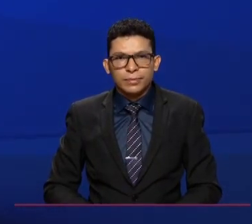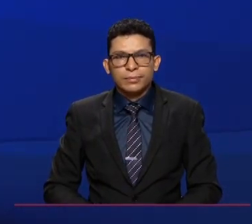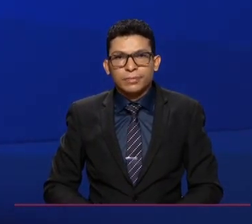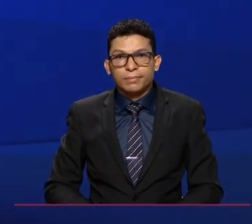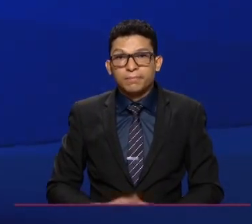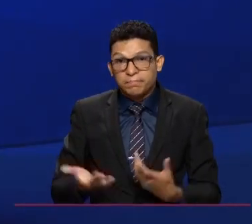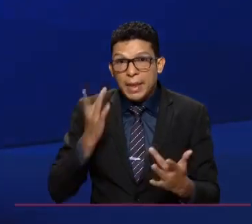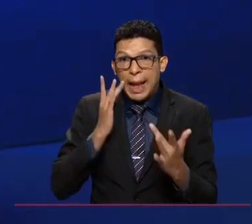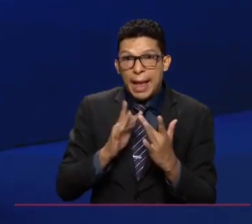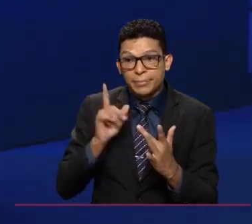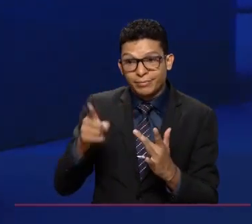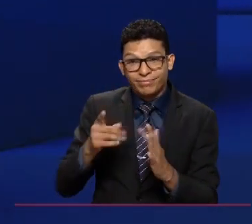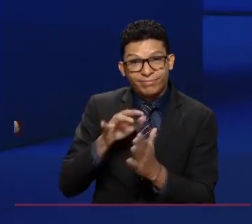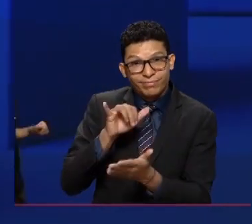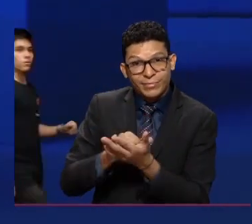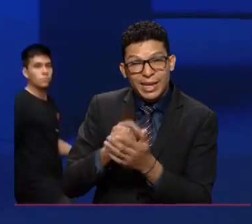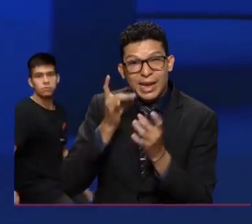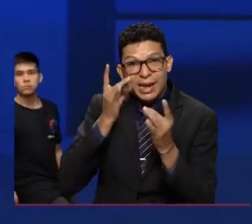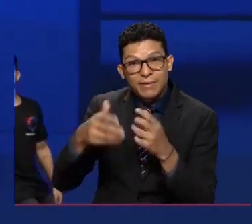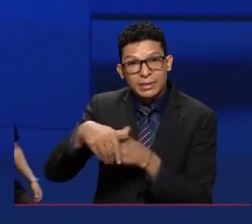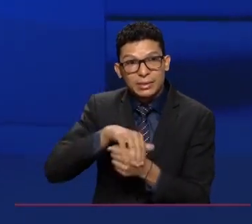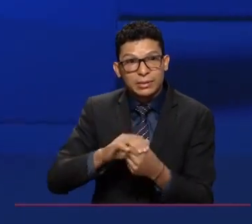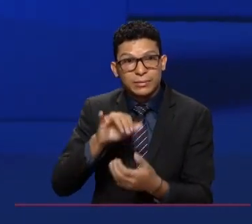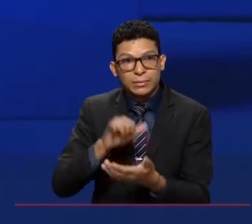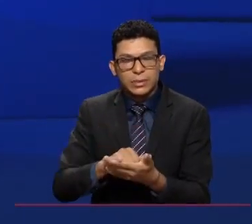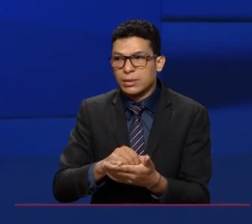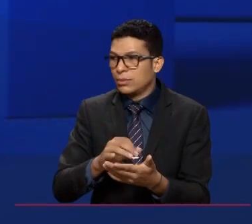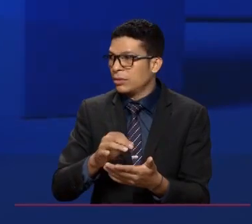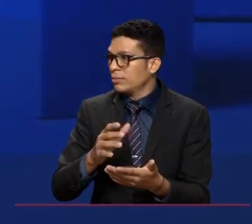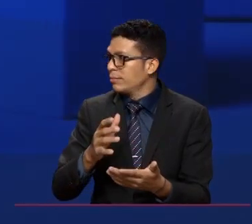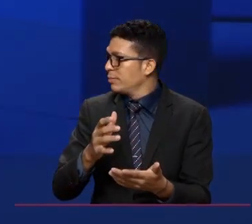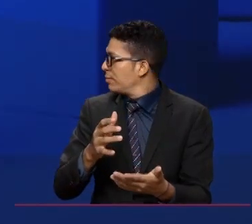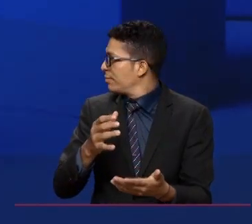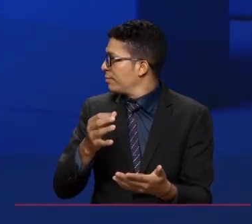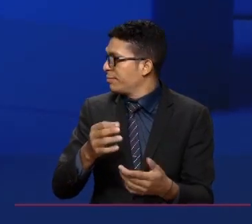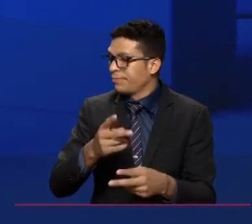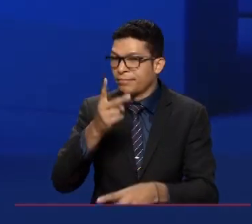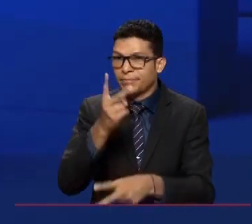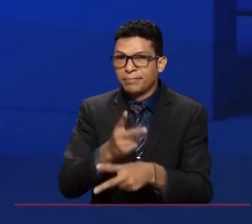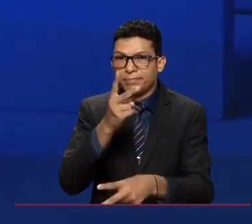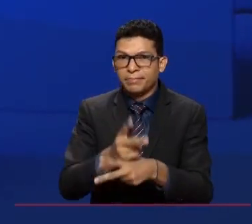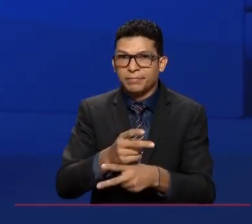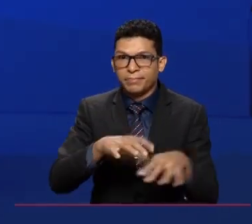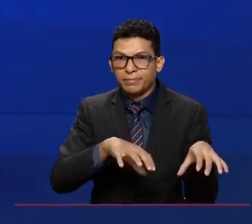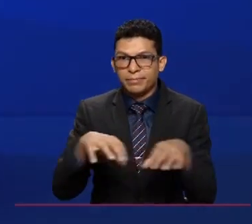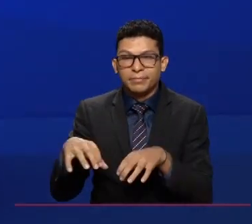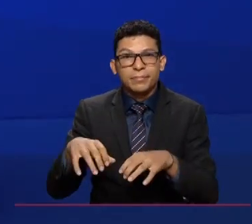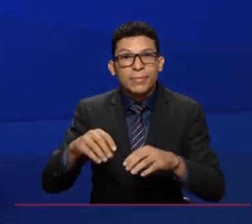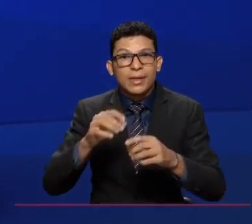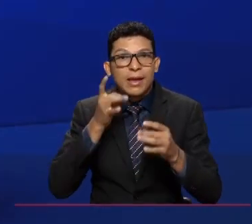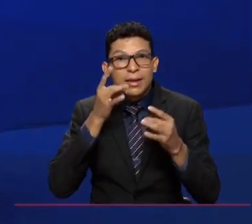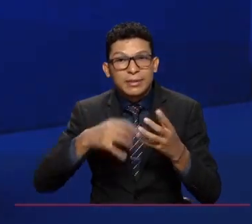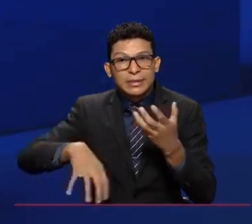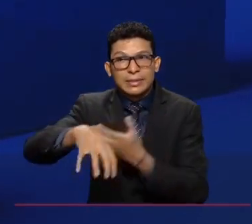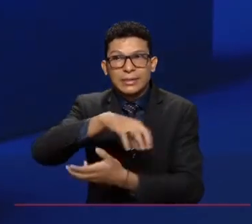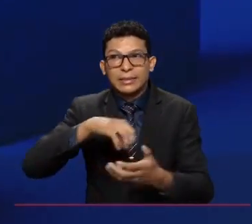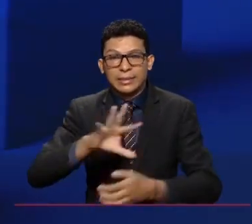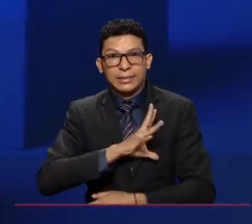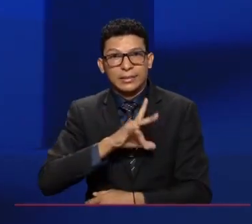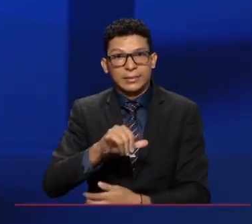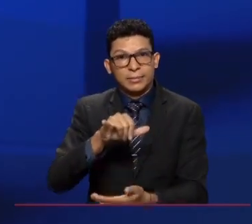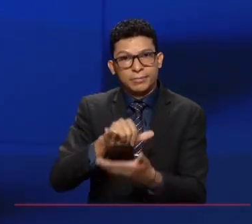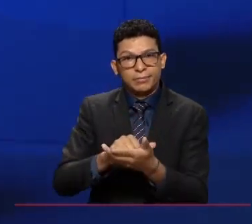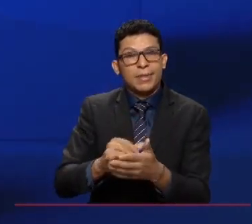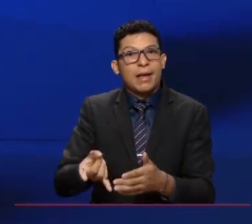Y a propósito de esta grave situación de orden público y el inminente riesgo de la expansión del accionar terrorista que podría tener a Cali ante una